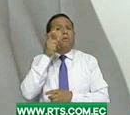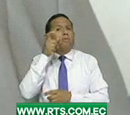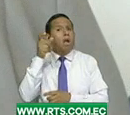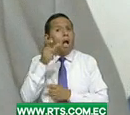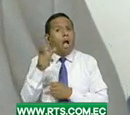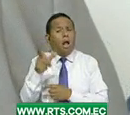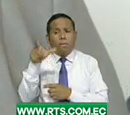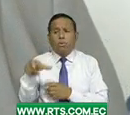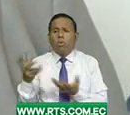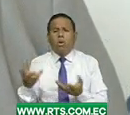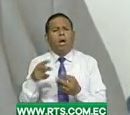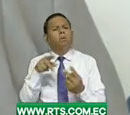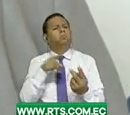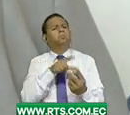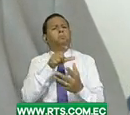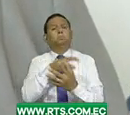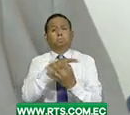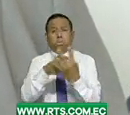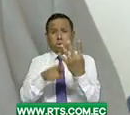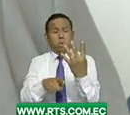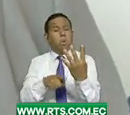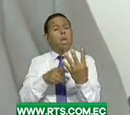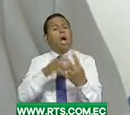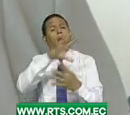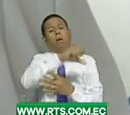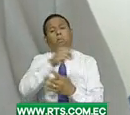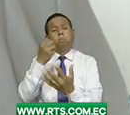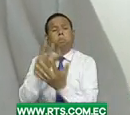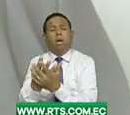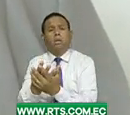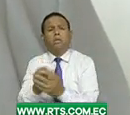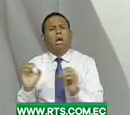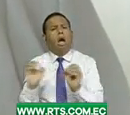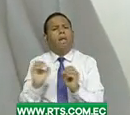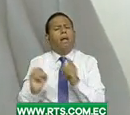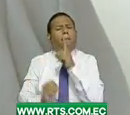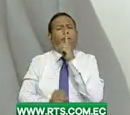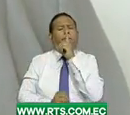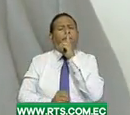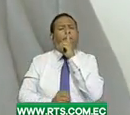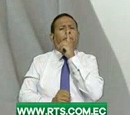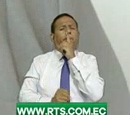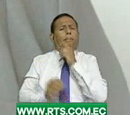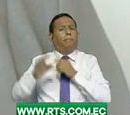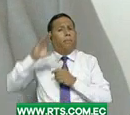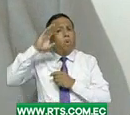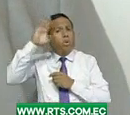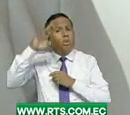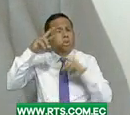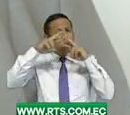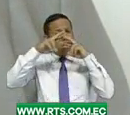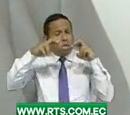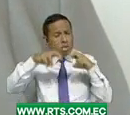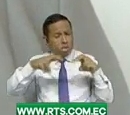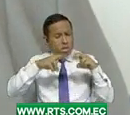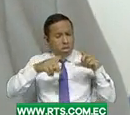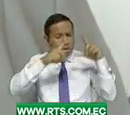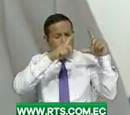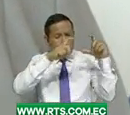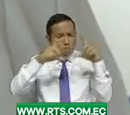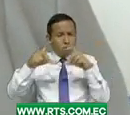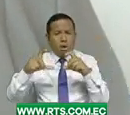teniéndolos cara a cara, frente a frente. La DINASER no recogió todos los elementos, los fotografió, mas no